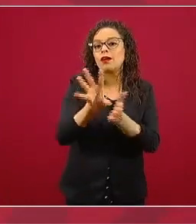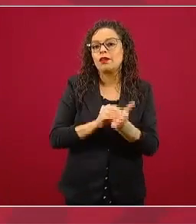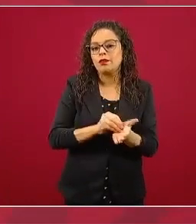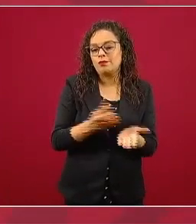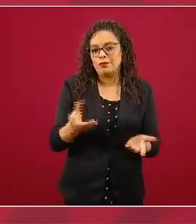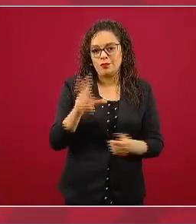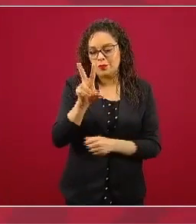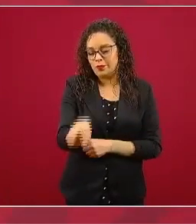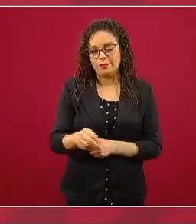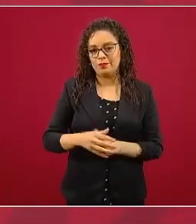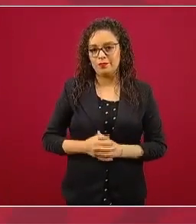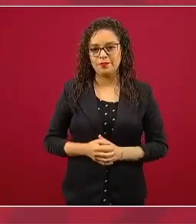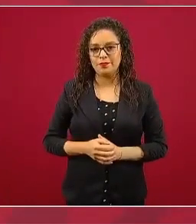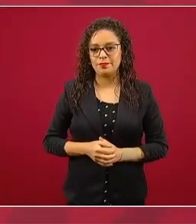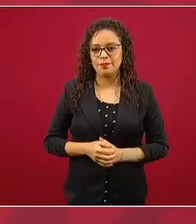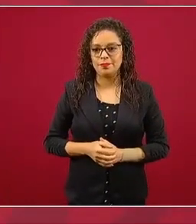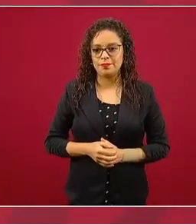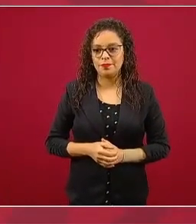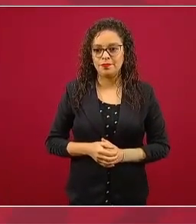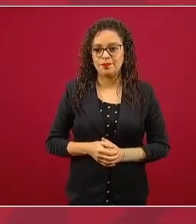No,